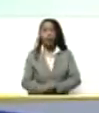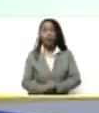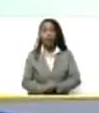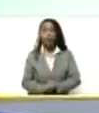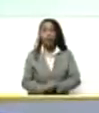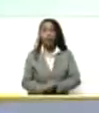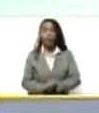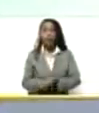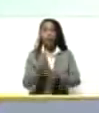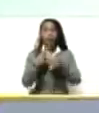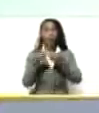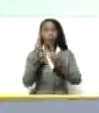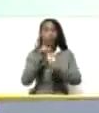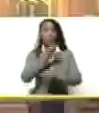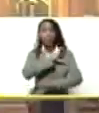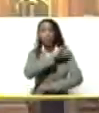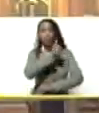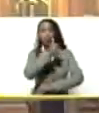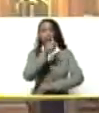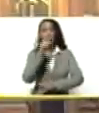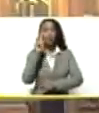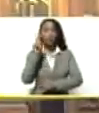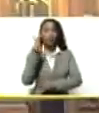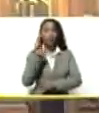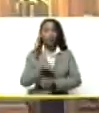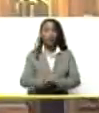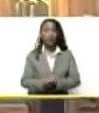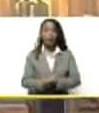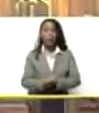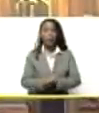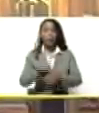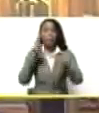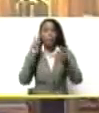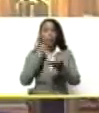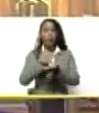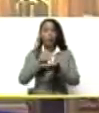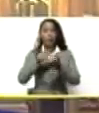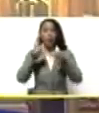aspirar a un cargo como rector o rectora del consejo nacional electoral